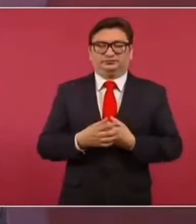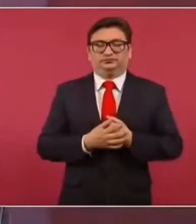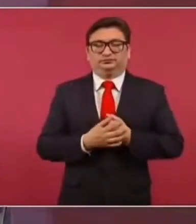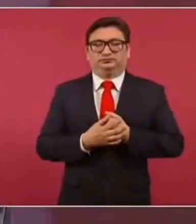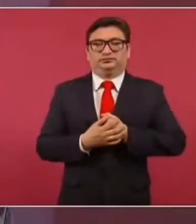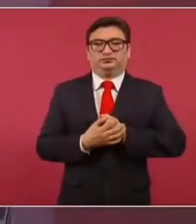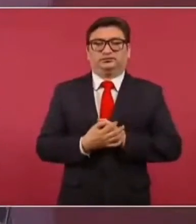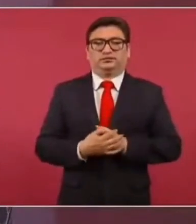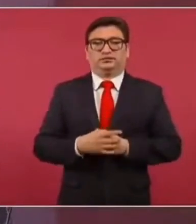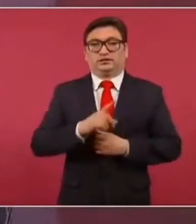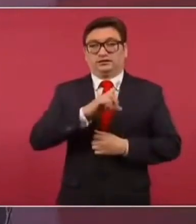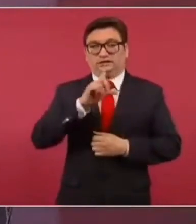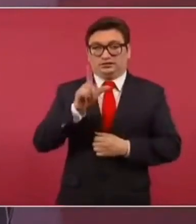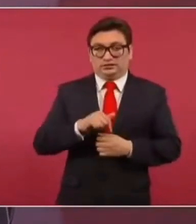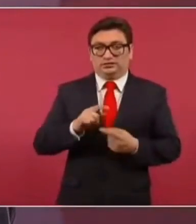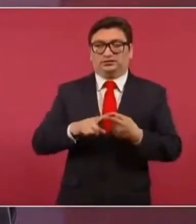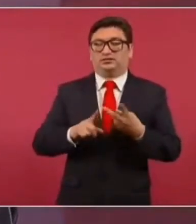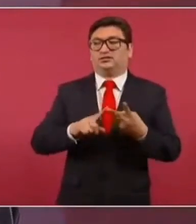Y luego